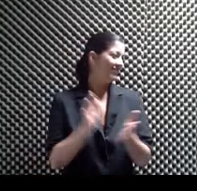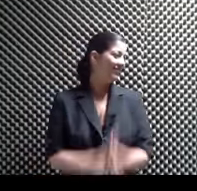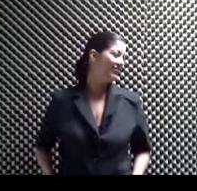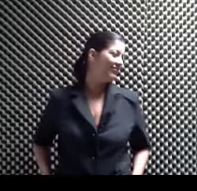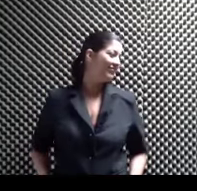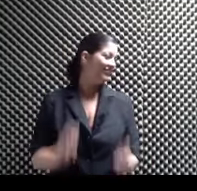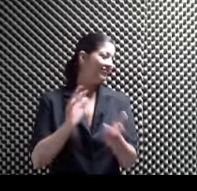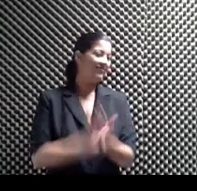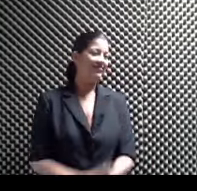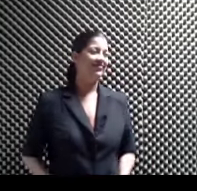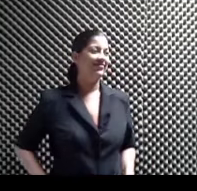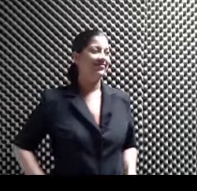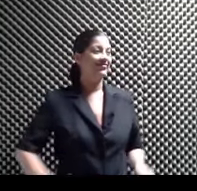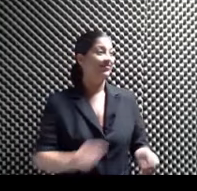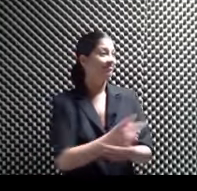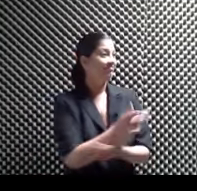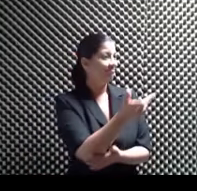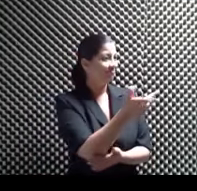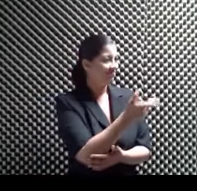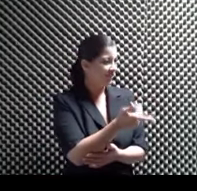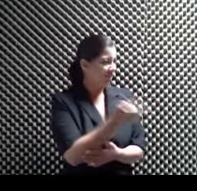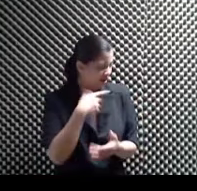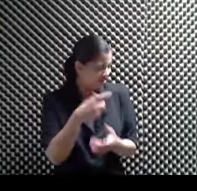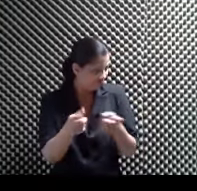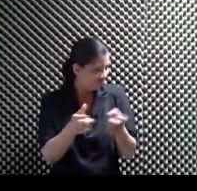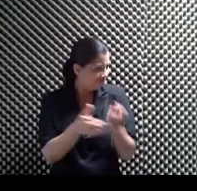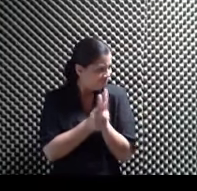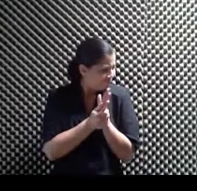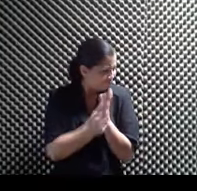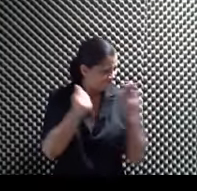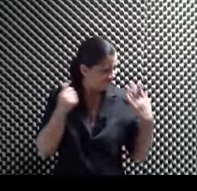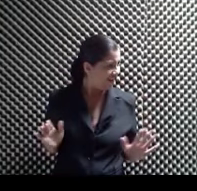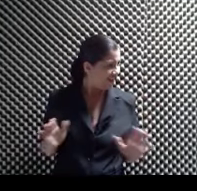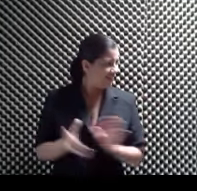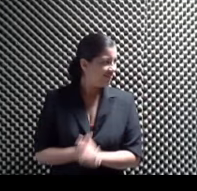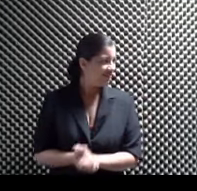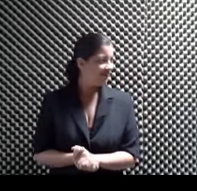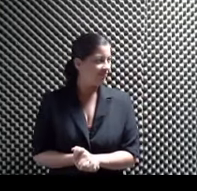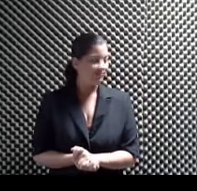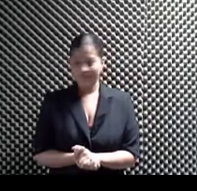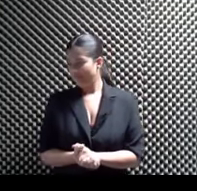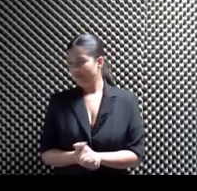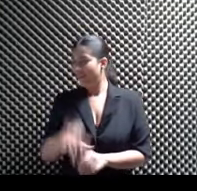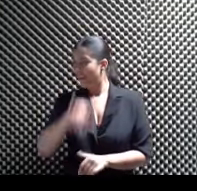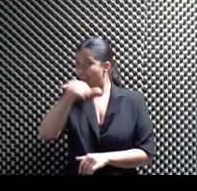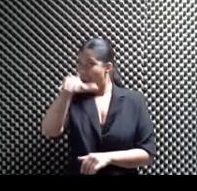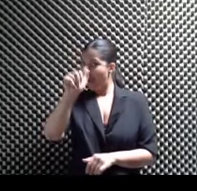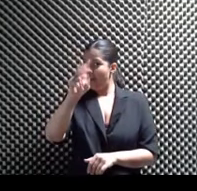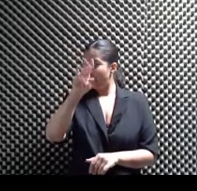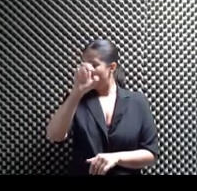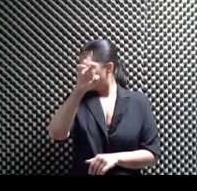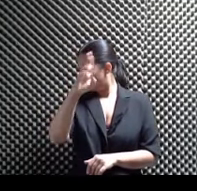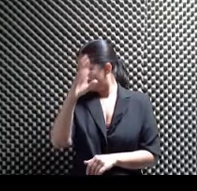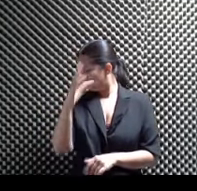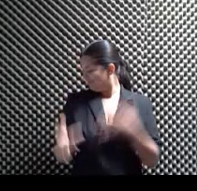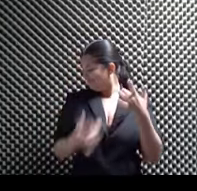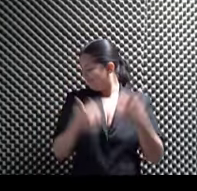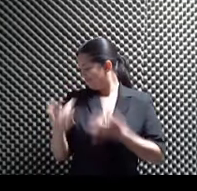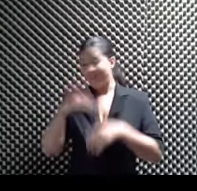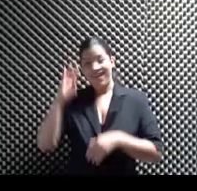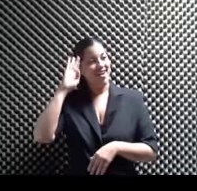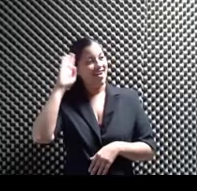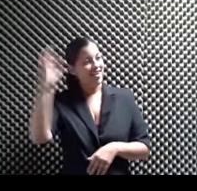Estos todos están amaestrados De cómo Sí Es que Javier está aquí emocionado Hola Javier Mira Antes de saludar